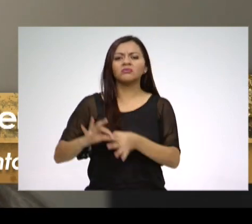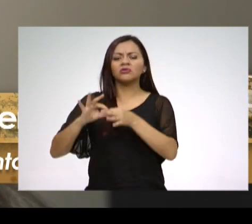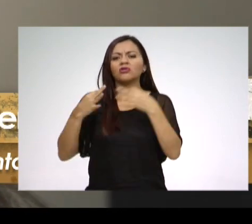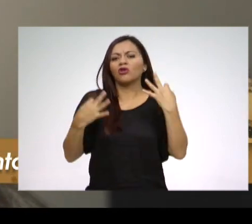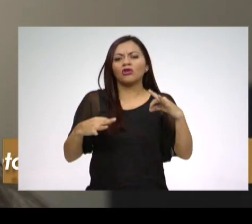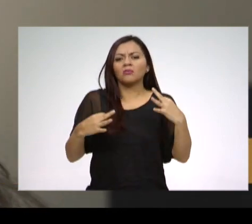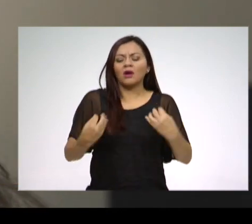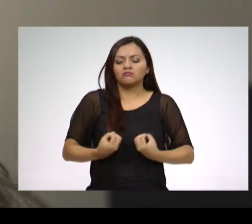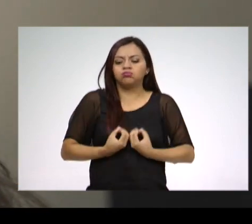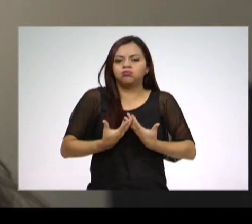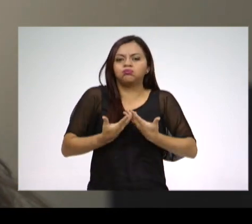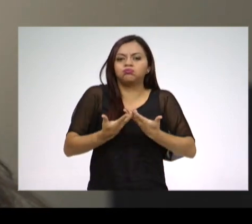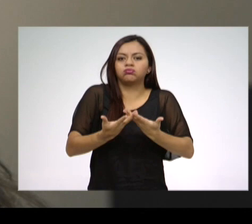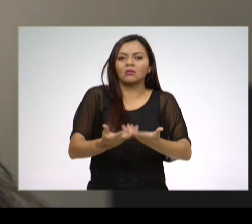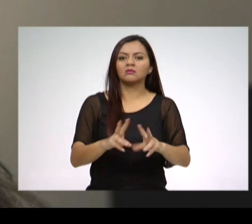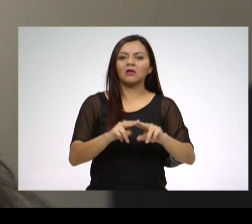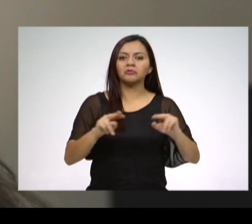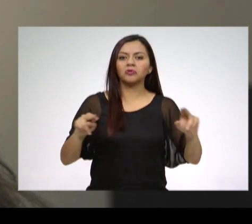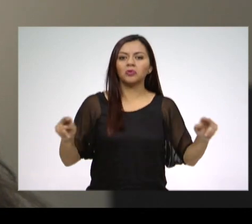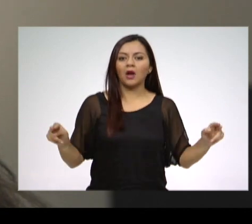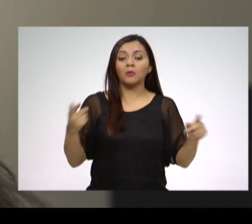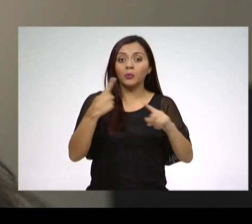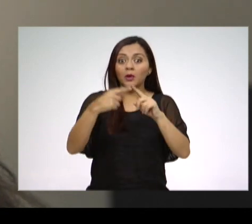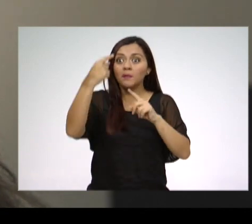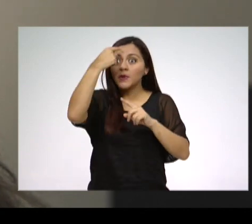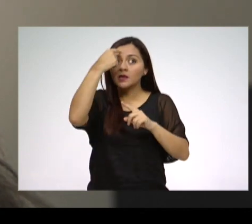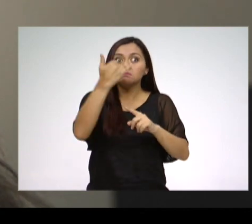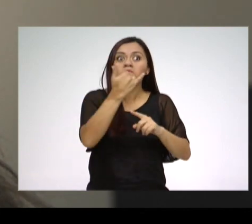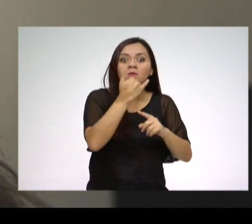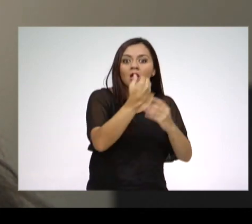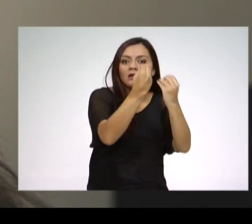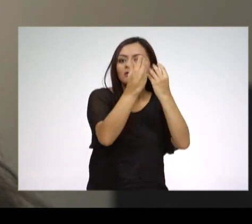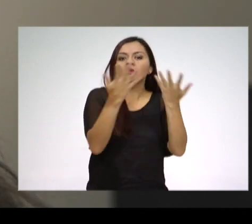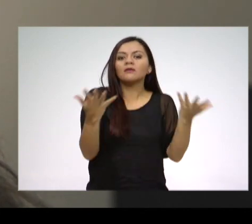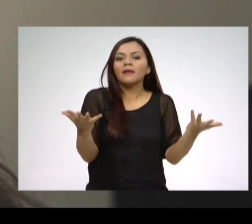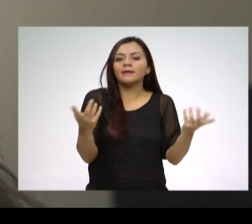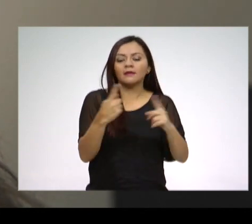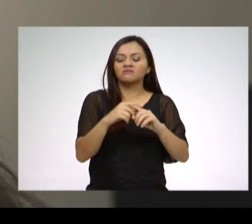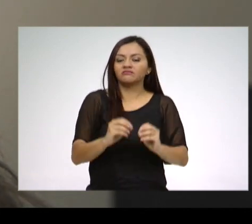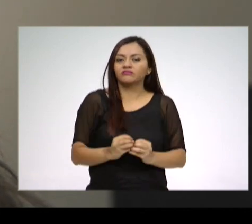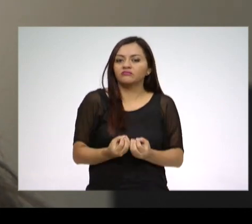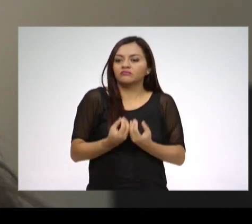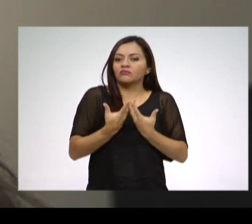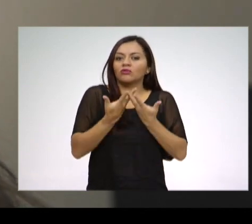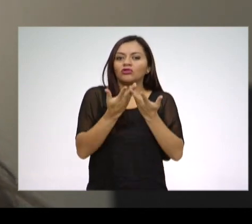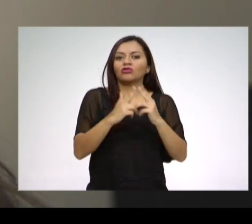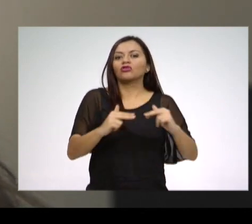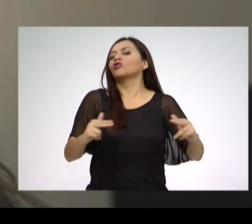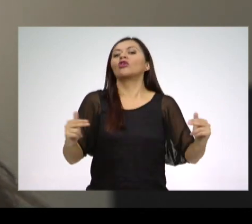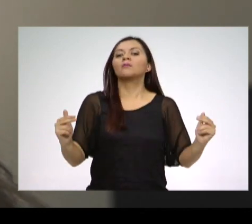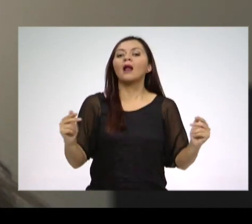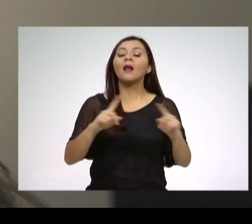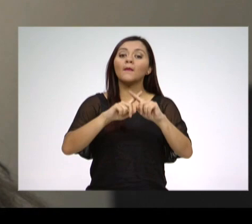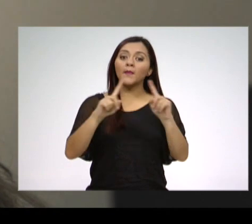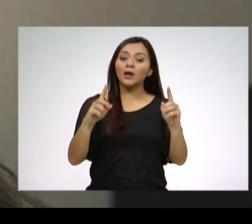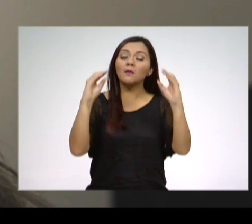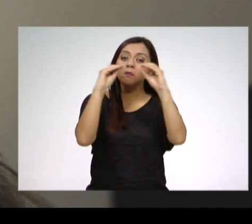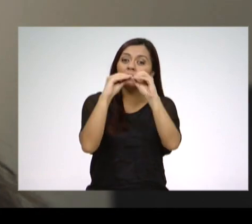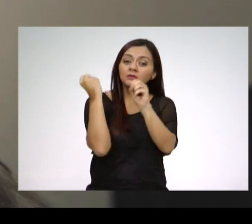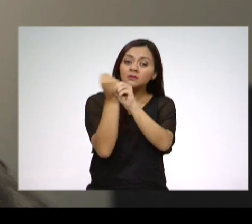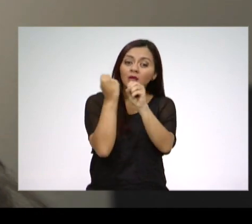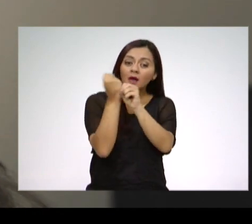sale de por sí, de una manera natural. Entonces realmente trabajar mucho con la parte